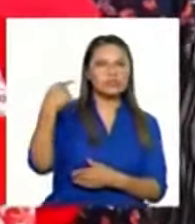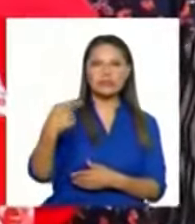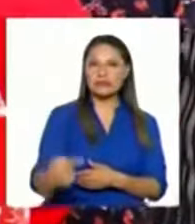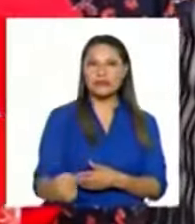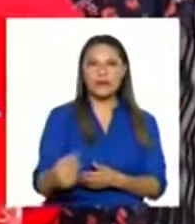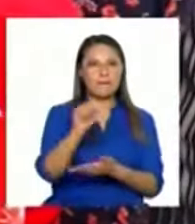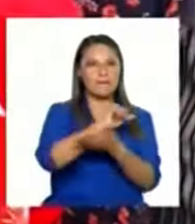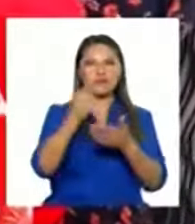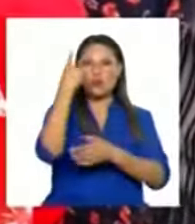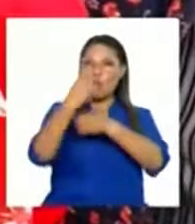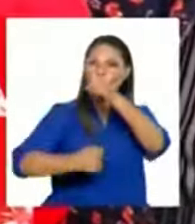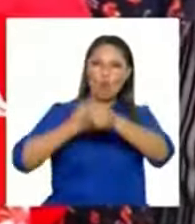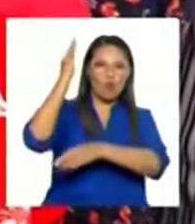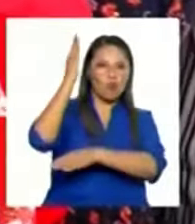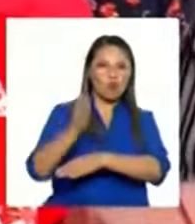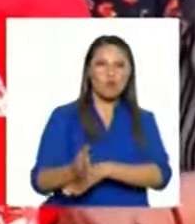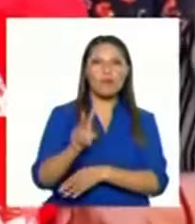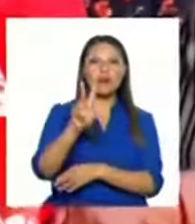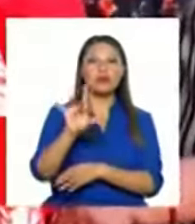cola? 4:30 de la mañana.